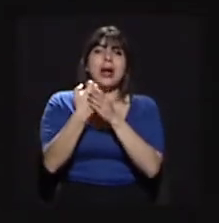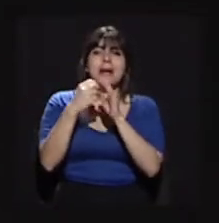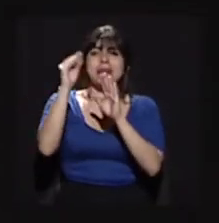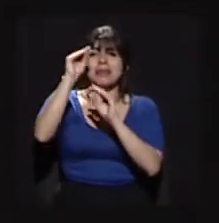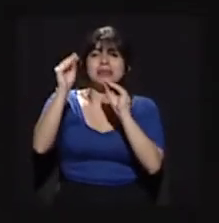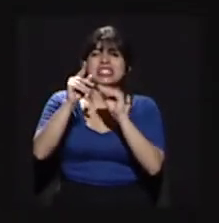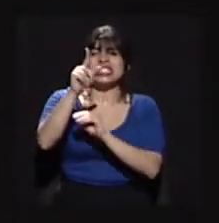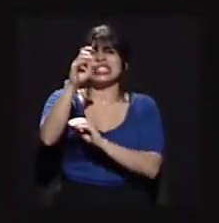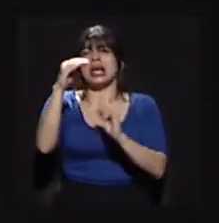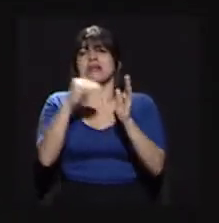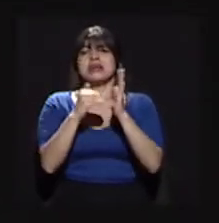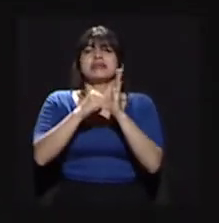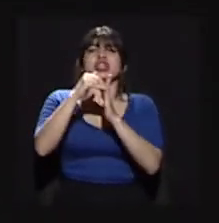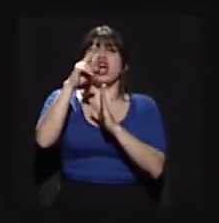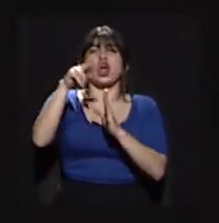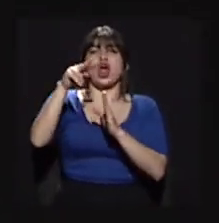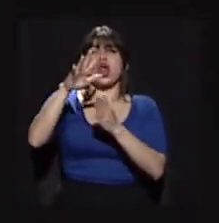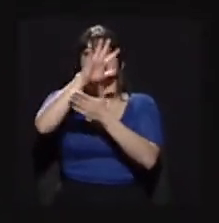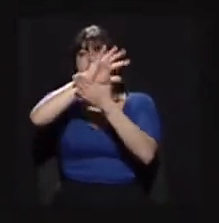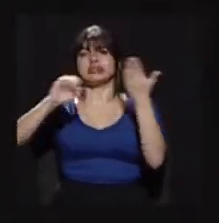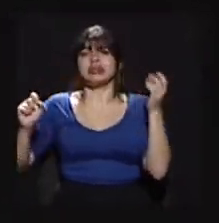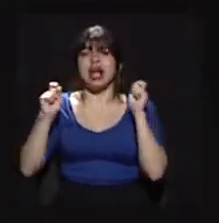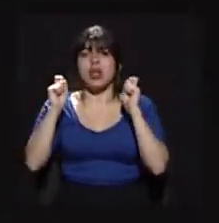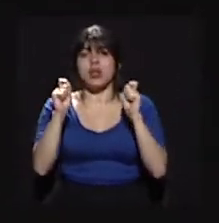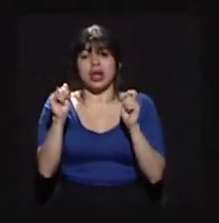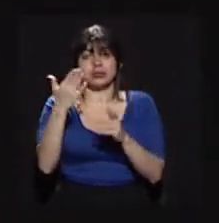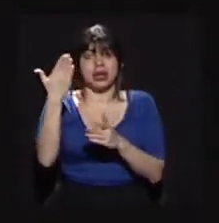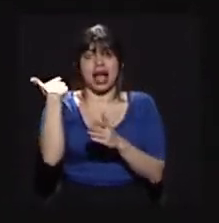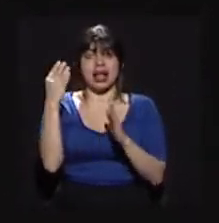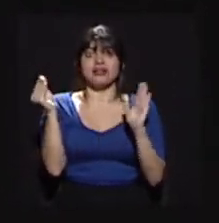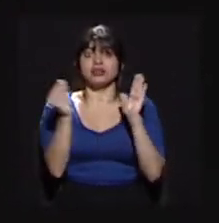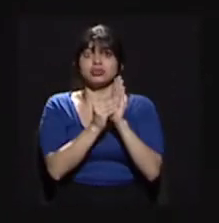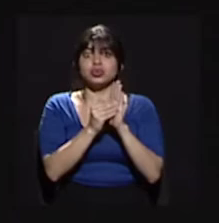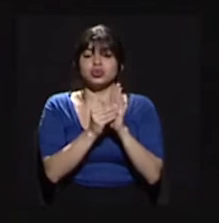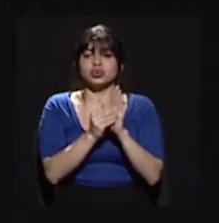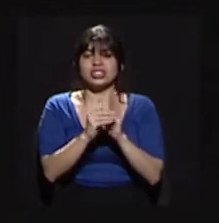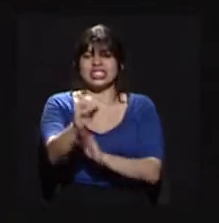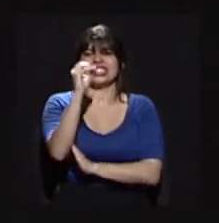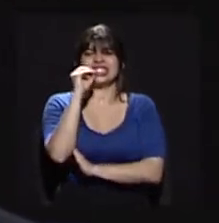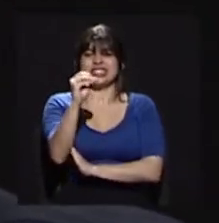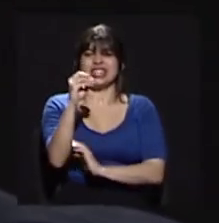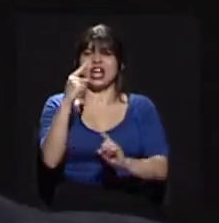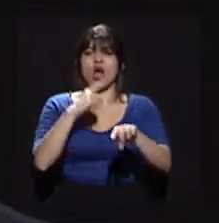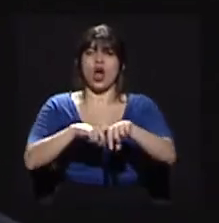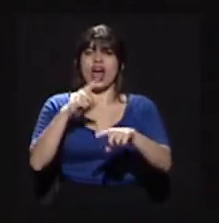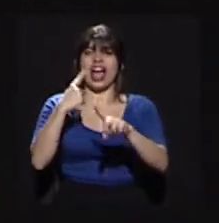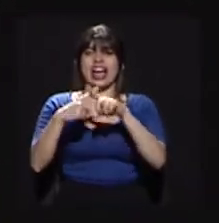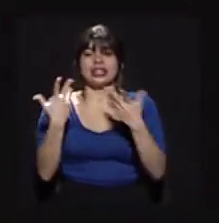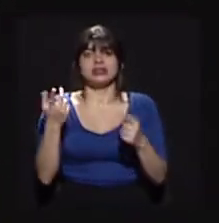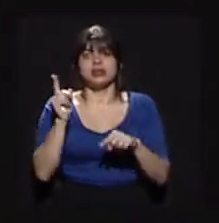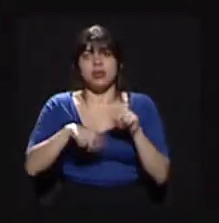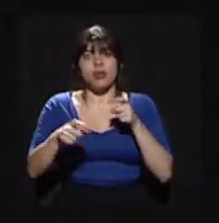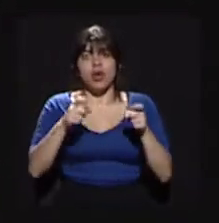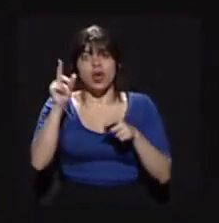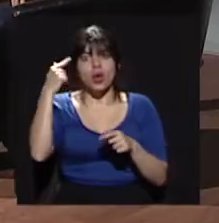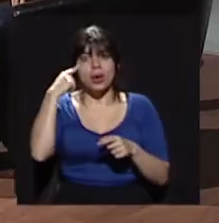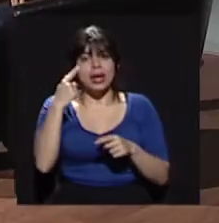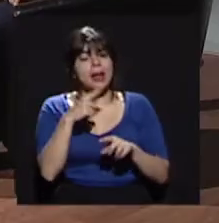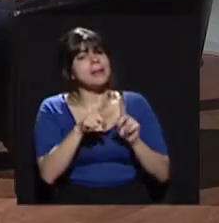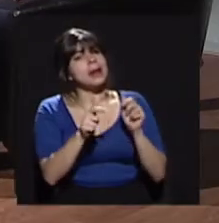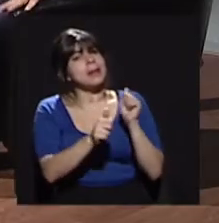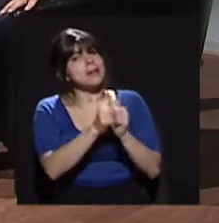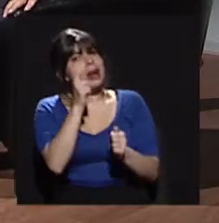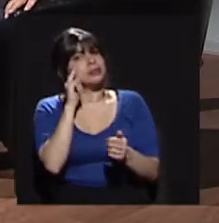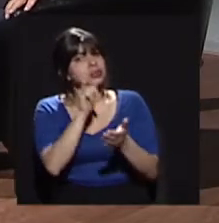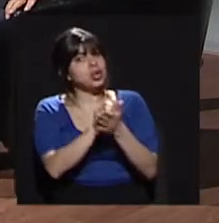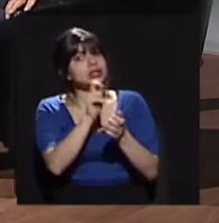cifras de 100.000 millones de colones menos para la educación como estaba previsto zerolo horas extras etcétera ahora no se puede gobernar pero además por eso